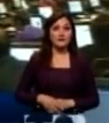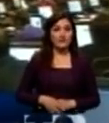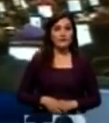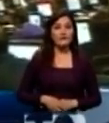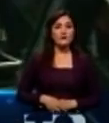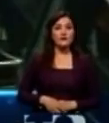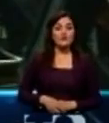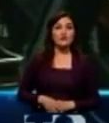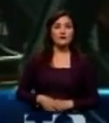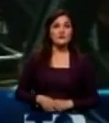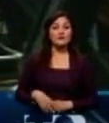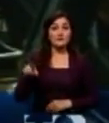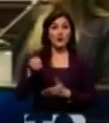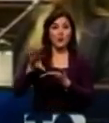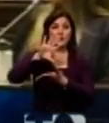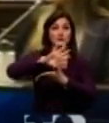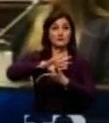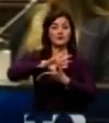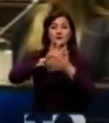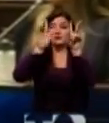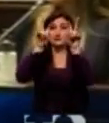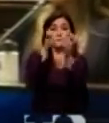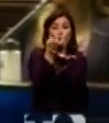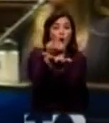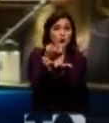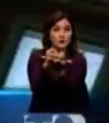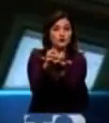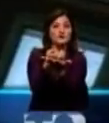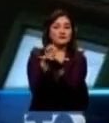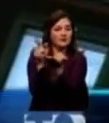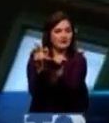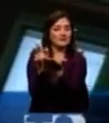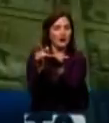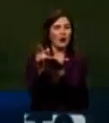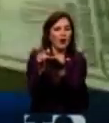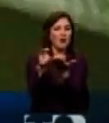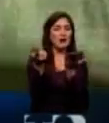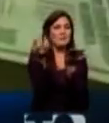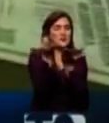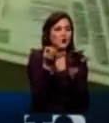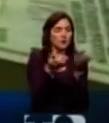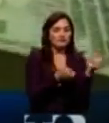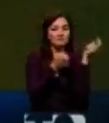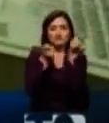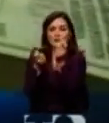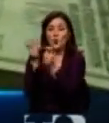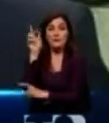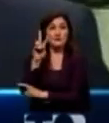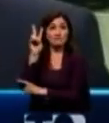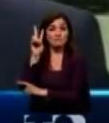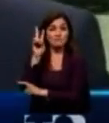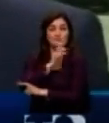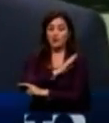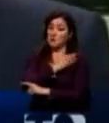Es justamente a su mesa legislativa, la de régimen económico de la Asamblea, a donde llegará la proforma presupuestaria el próximo viernes.